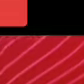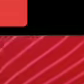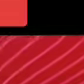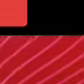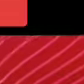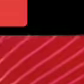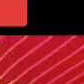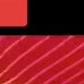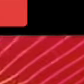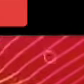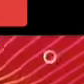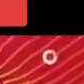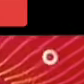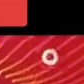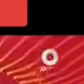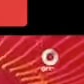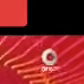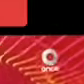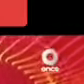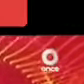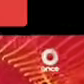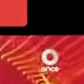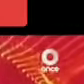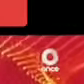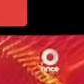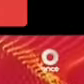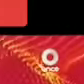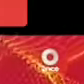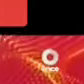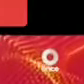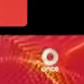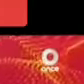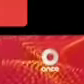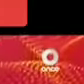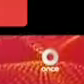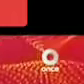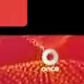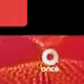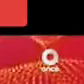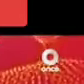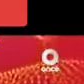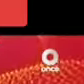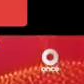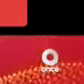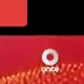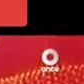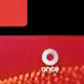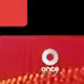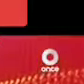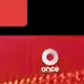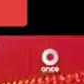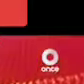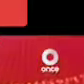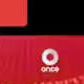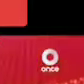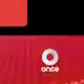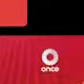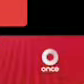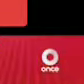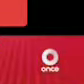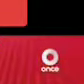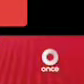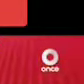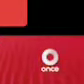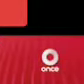Presenta un caso que genera indignación, una treta que ha instalado en Oaxaca aerogeneradores de supuestas energías limpias que impulsarían el desarrollo